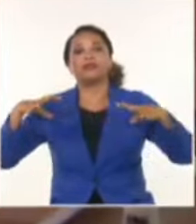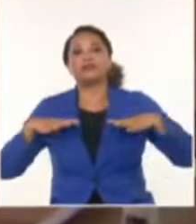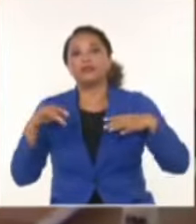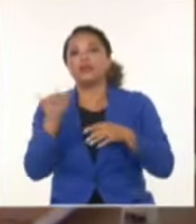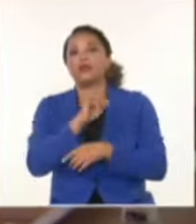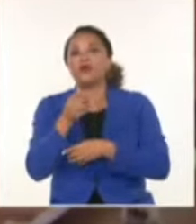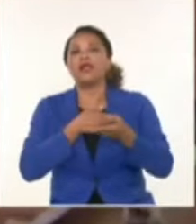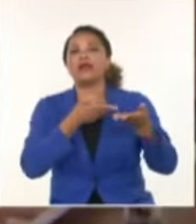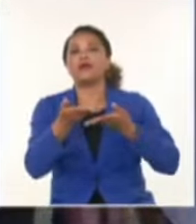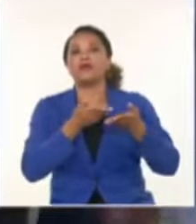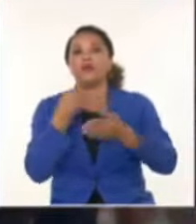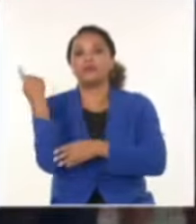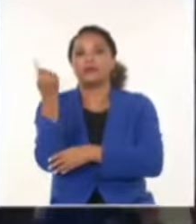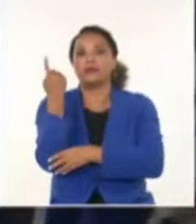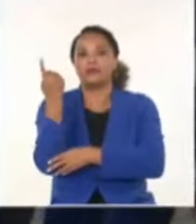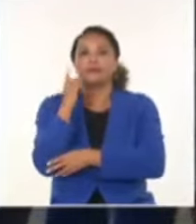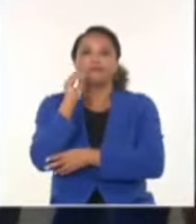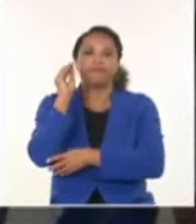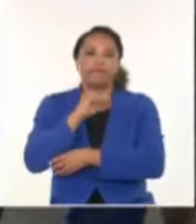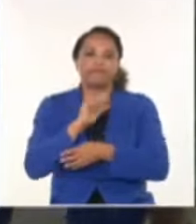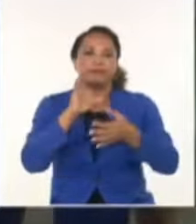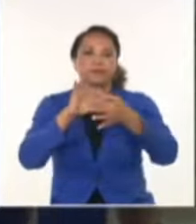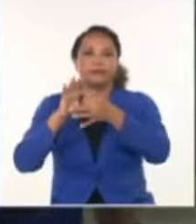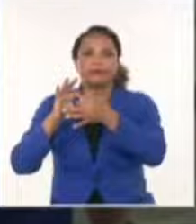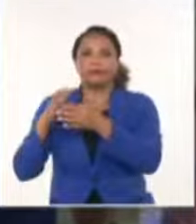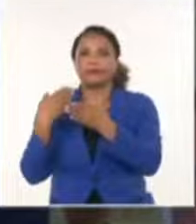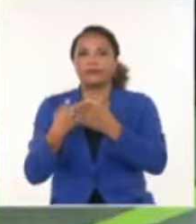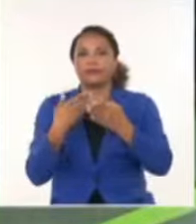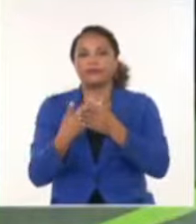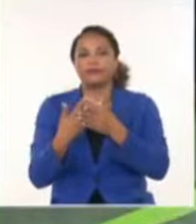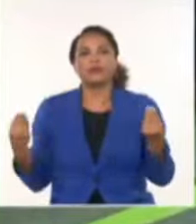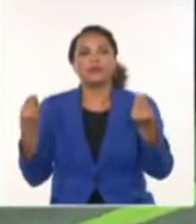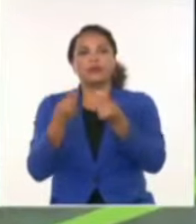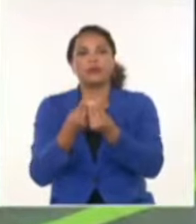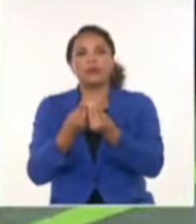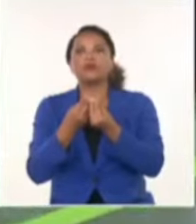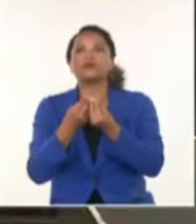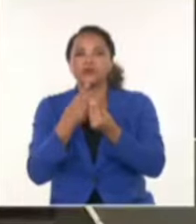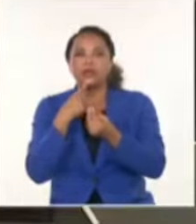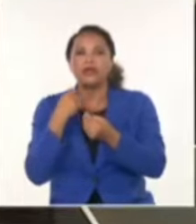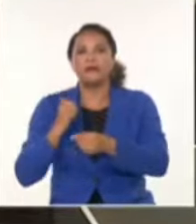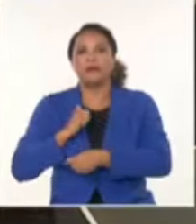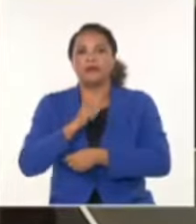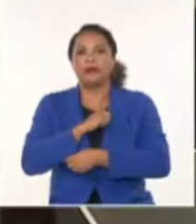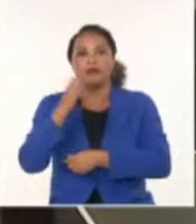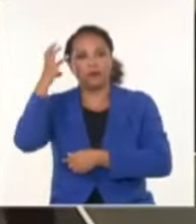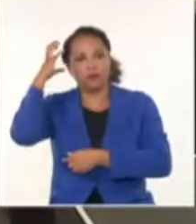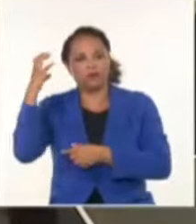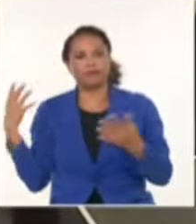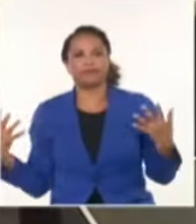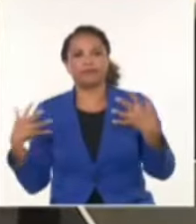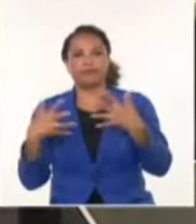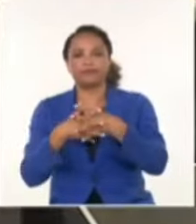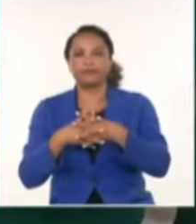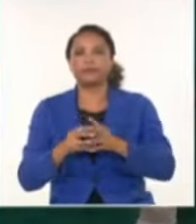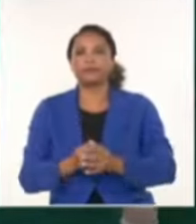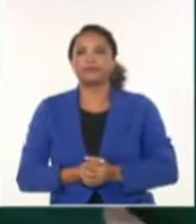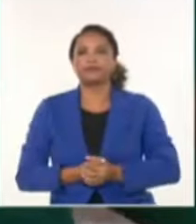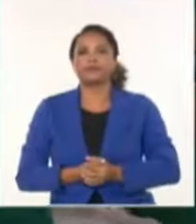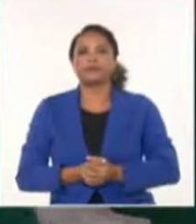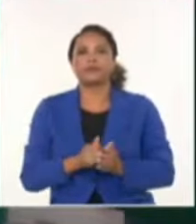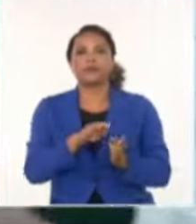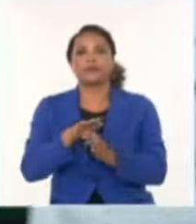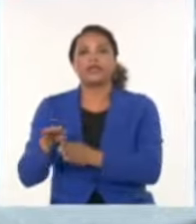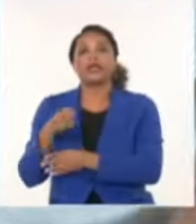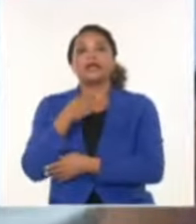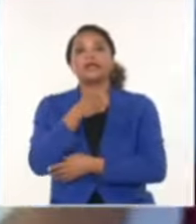comercio nacional y con los encadenamientos productivos con los nuevos actores económicos el recorrido por la unidad